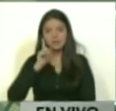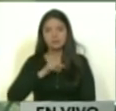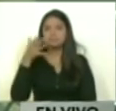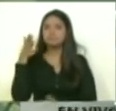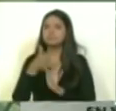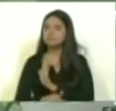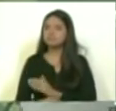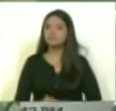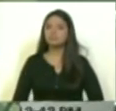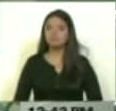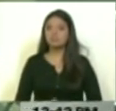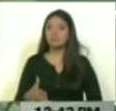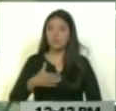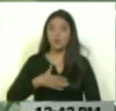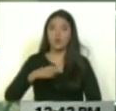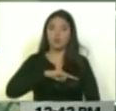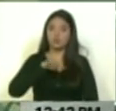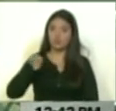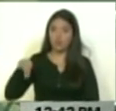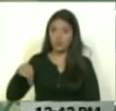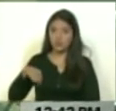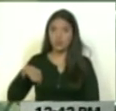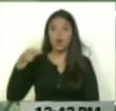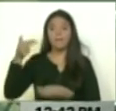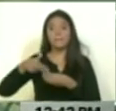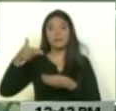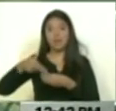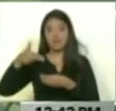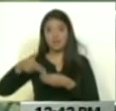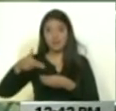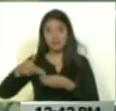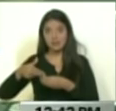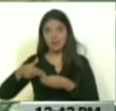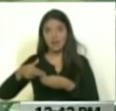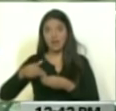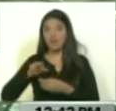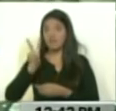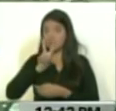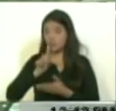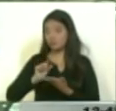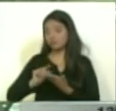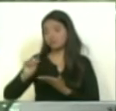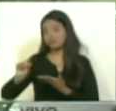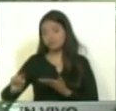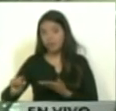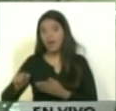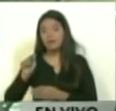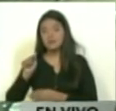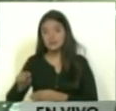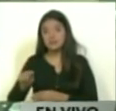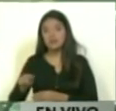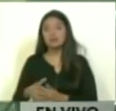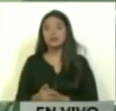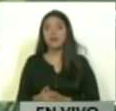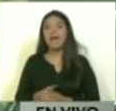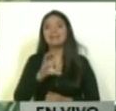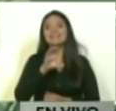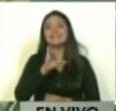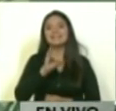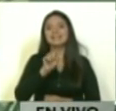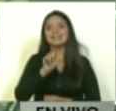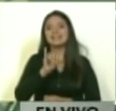ser que nosotros, PDVSA, la República, le había depositado en las cuentas del Citibank